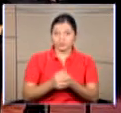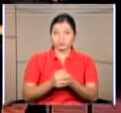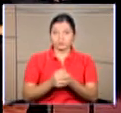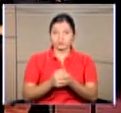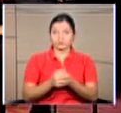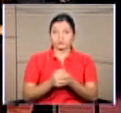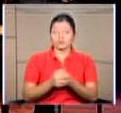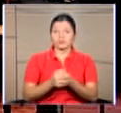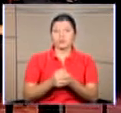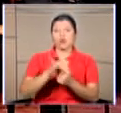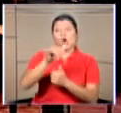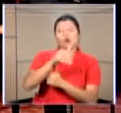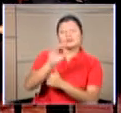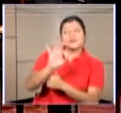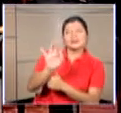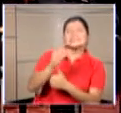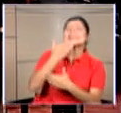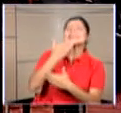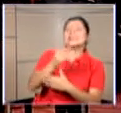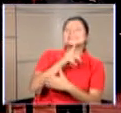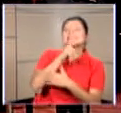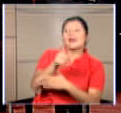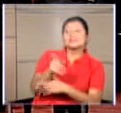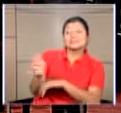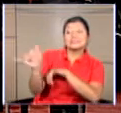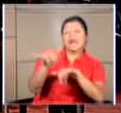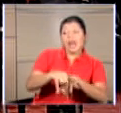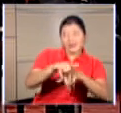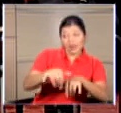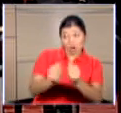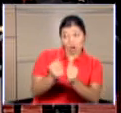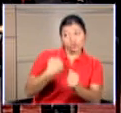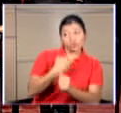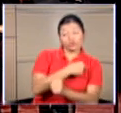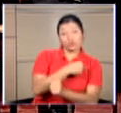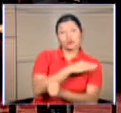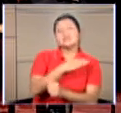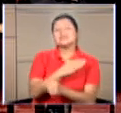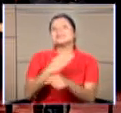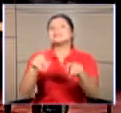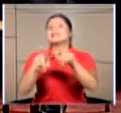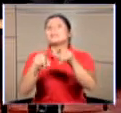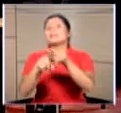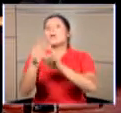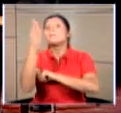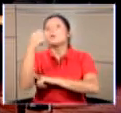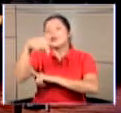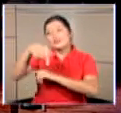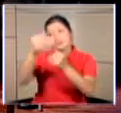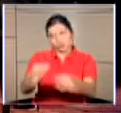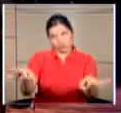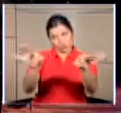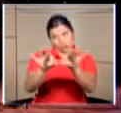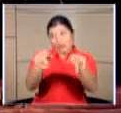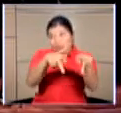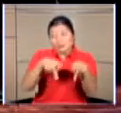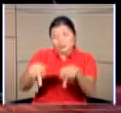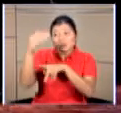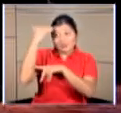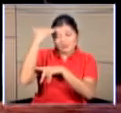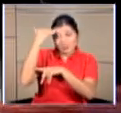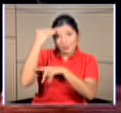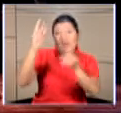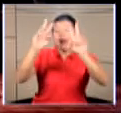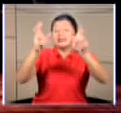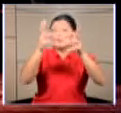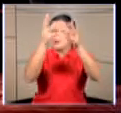Don José Francisco, gracias de verdad por estar con nosotros y sobre todo porque eso es importante que la gente lo conozca, el tema